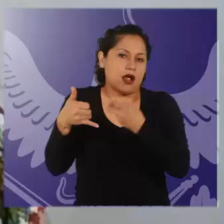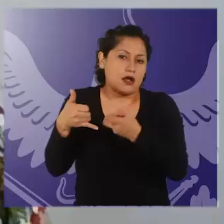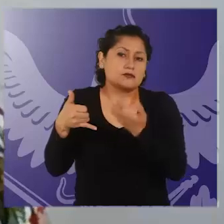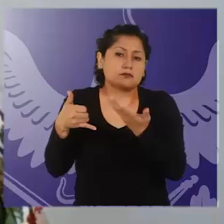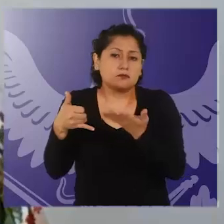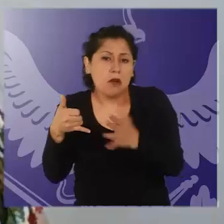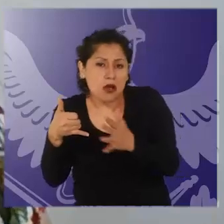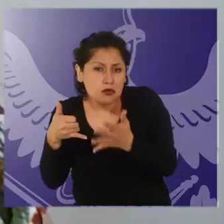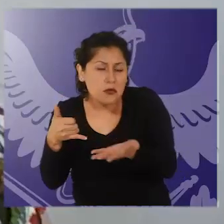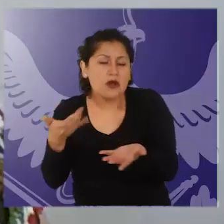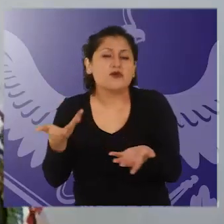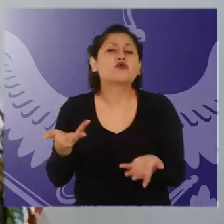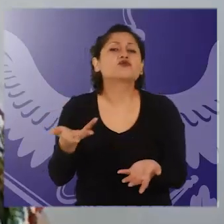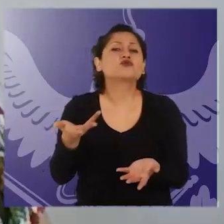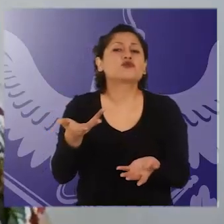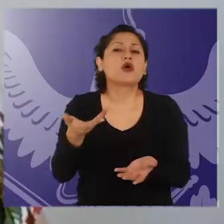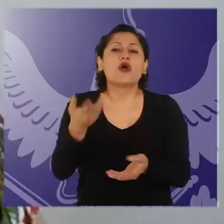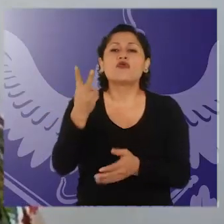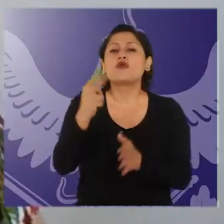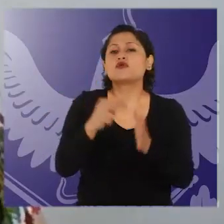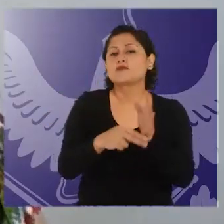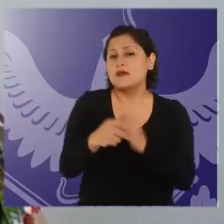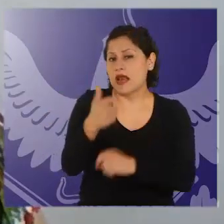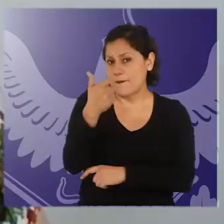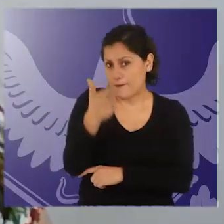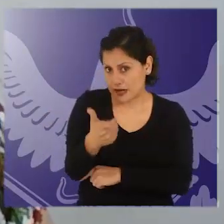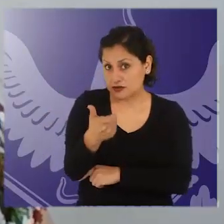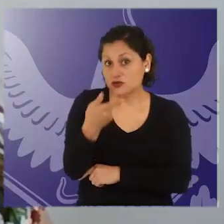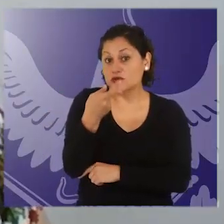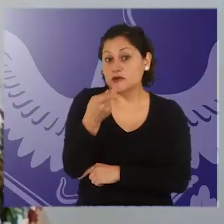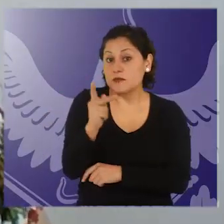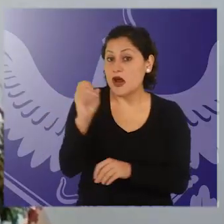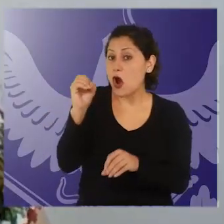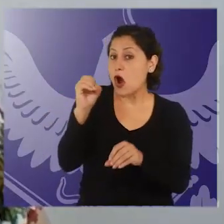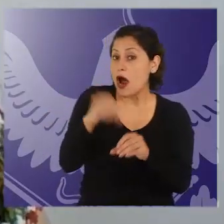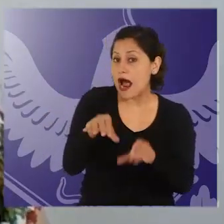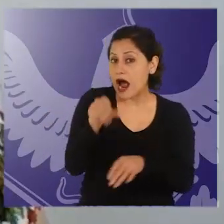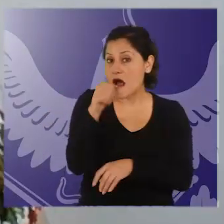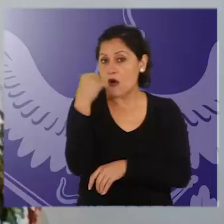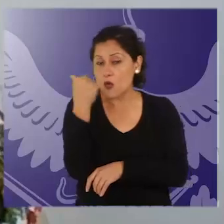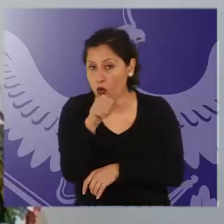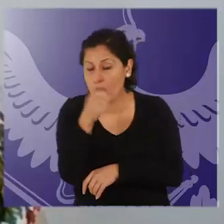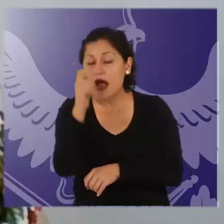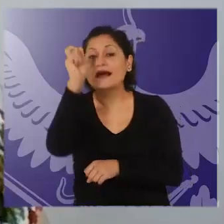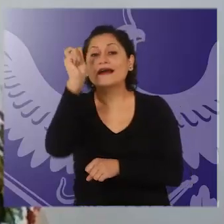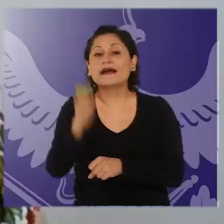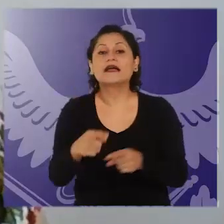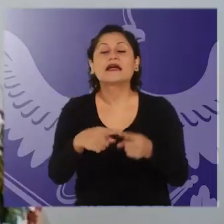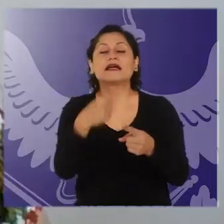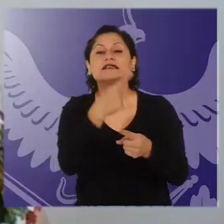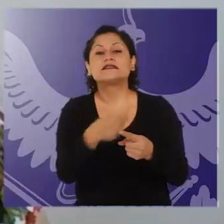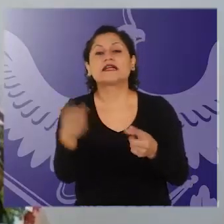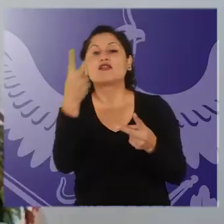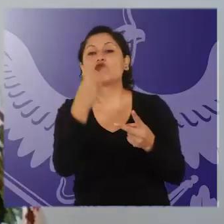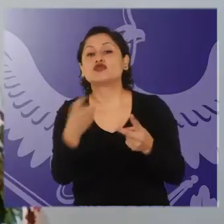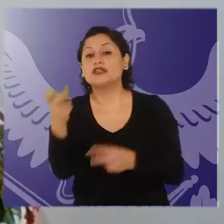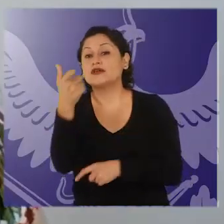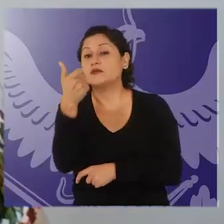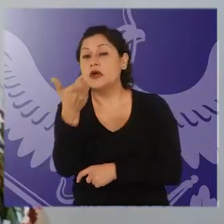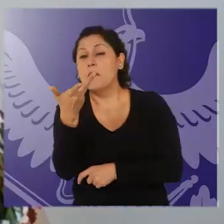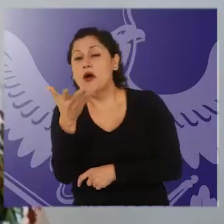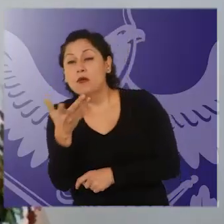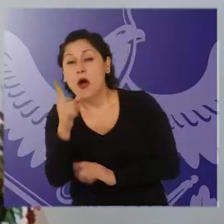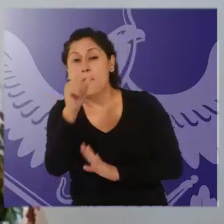smartphone medianamente funcional está alrededor de 2,000 pesos, a los cuales le tienes que agregar que tienes que tener entre 100 y 200